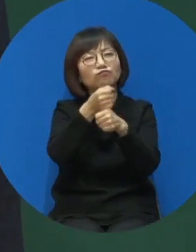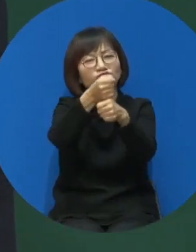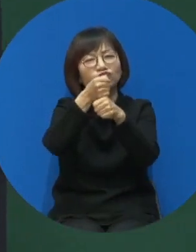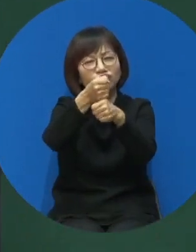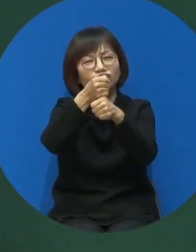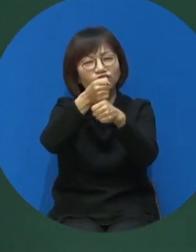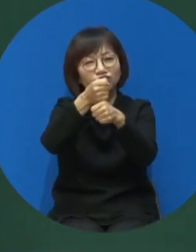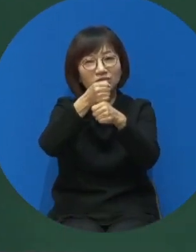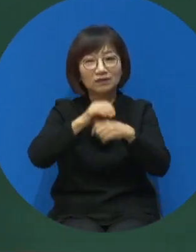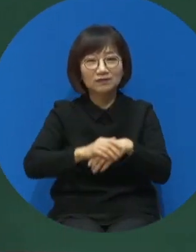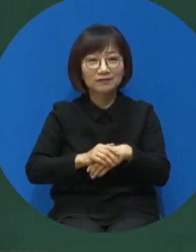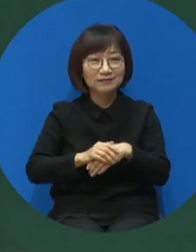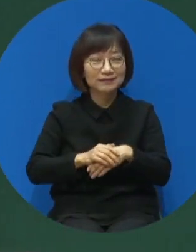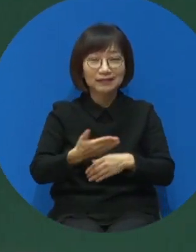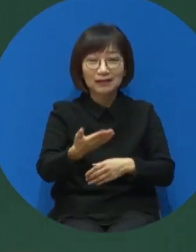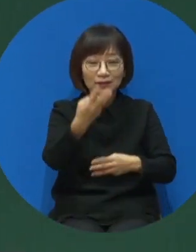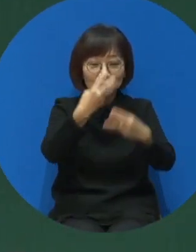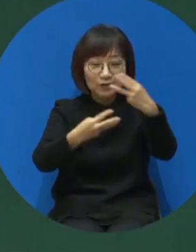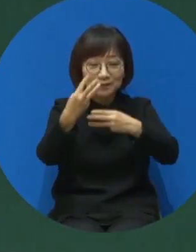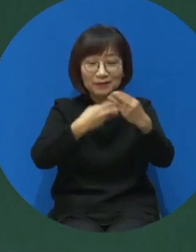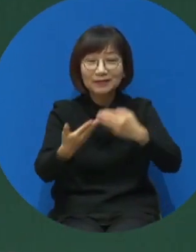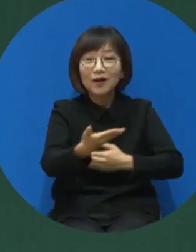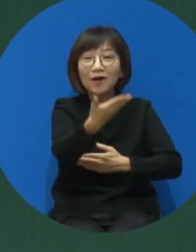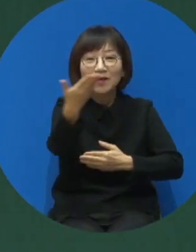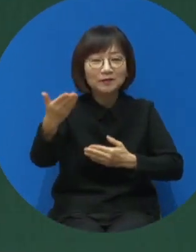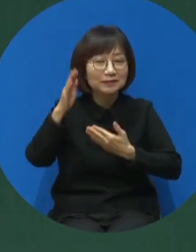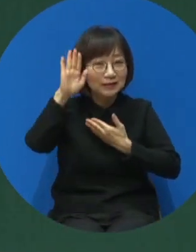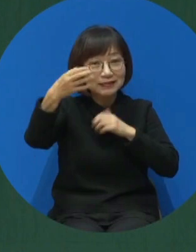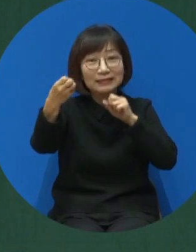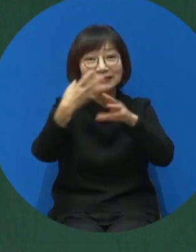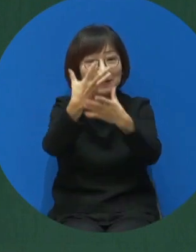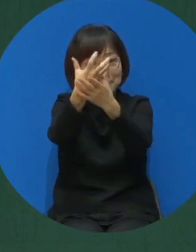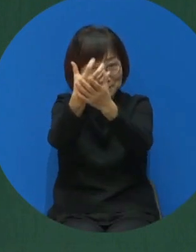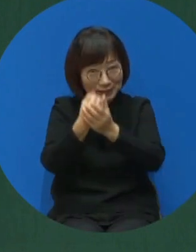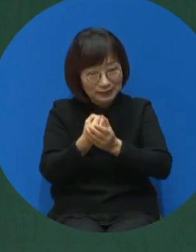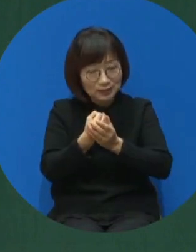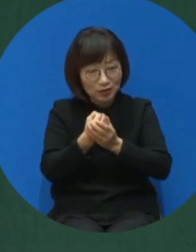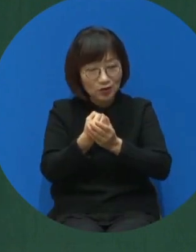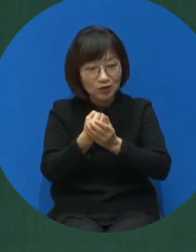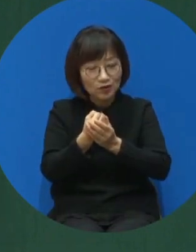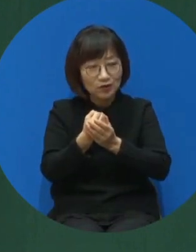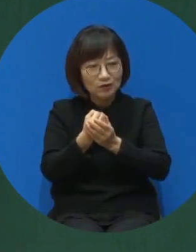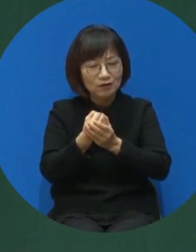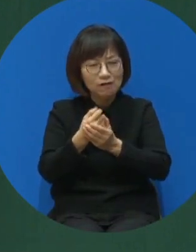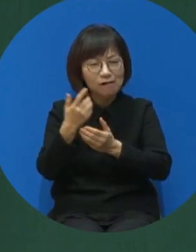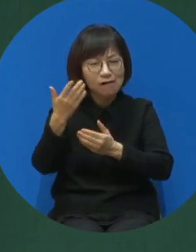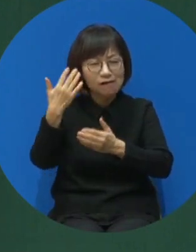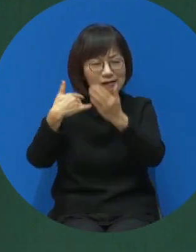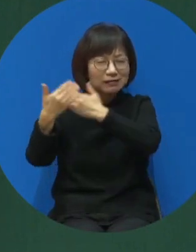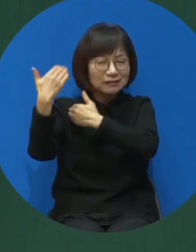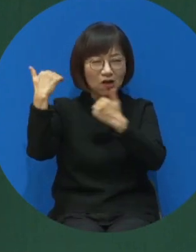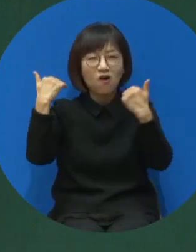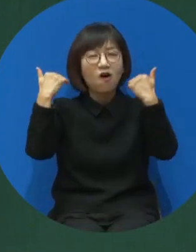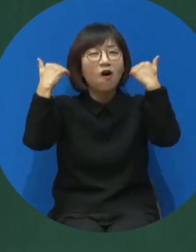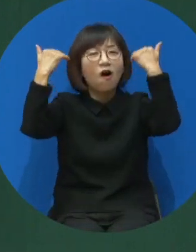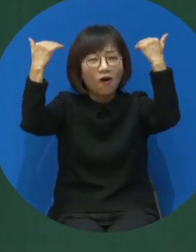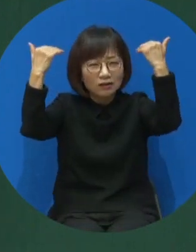unido al producto patas con goma está aprender y por hugo